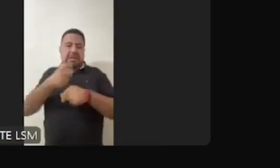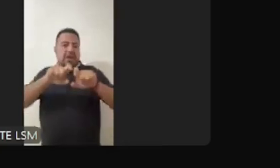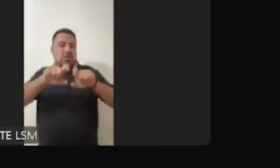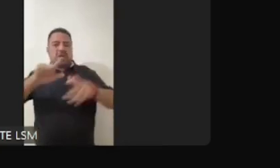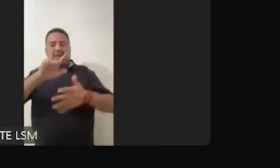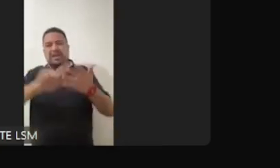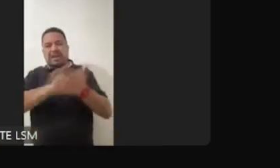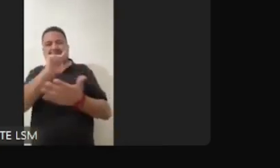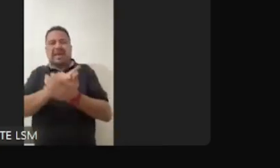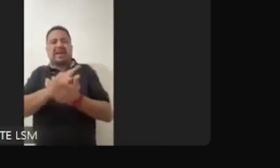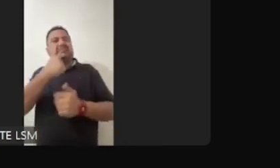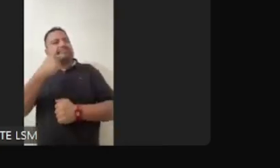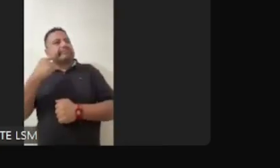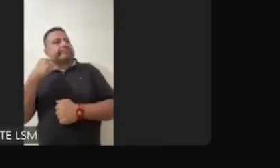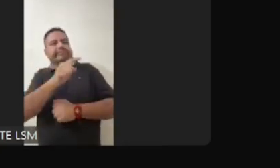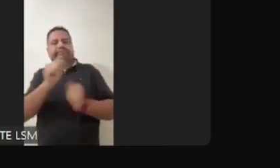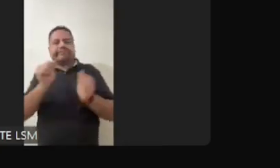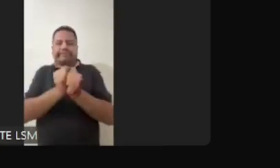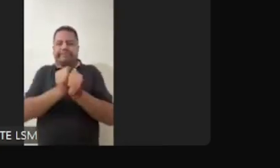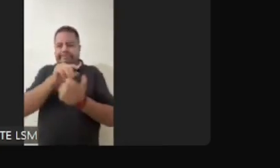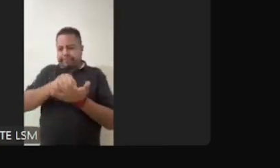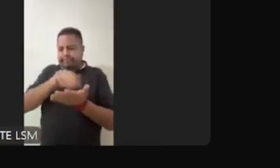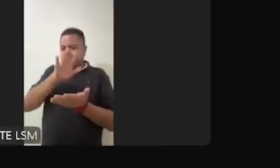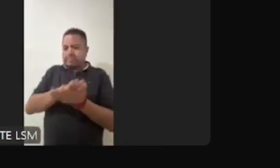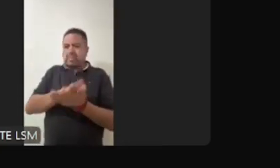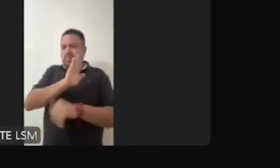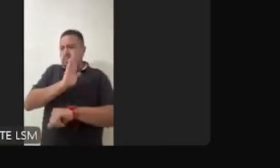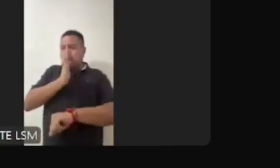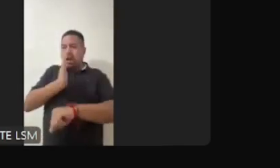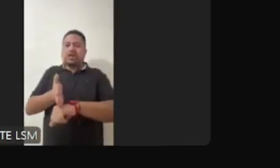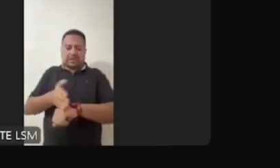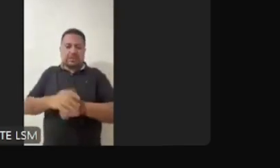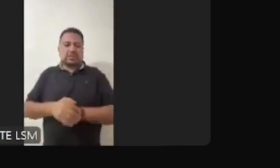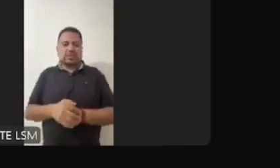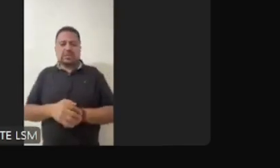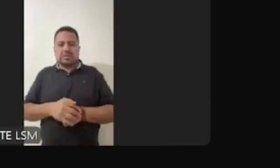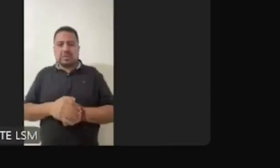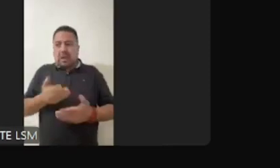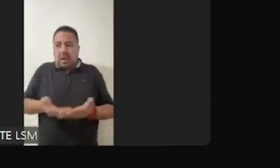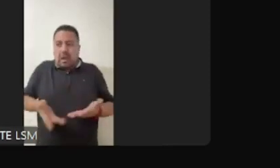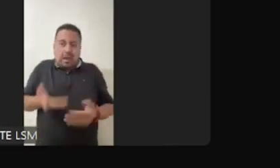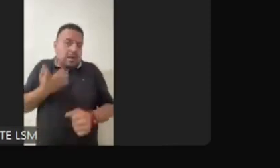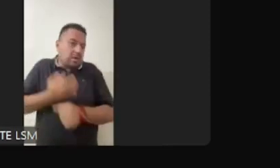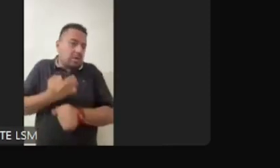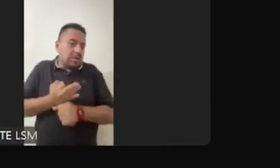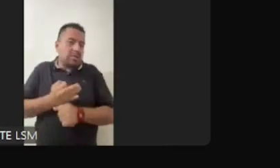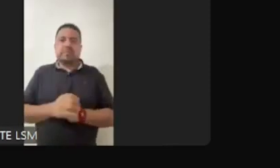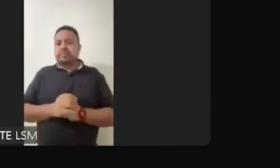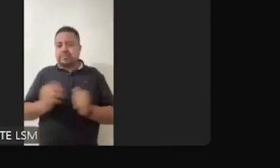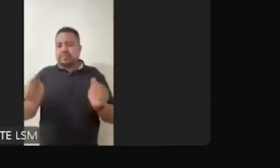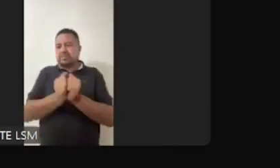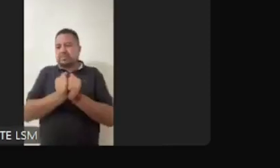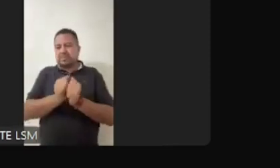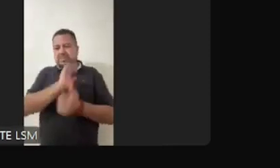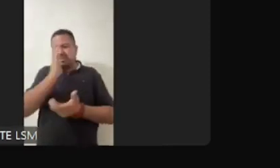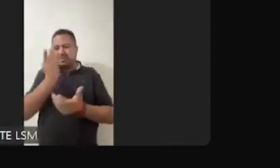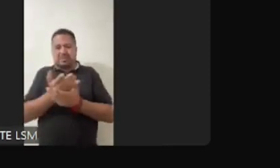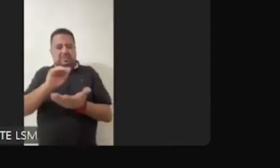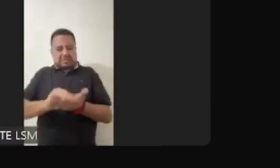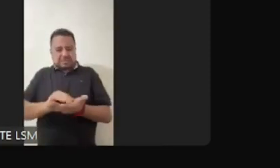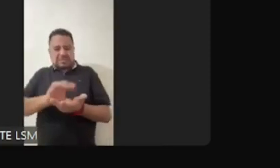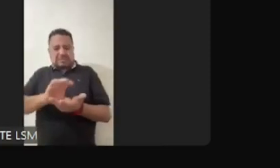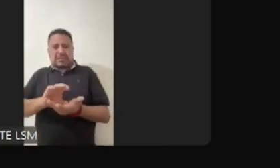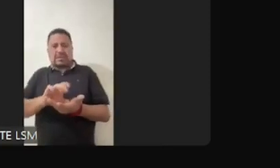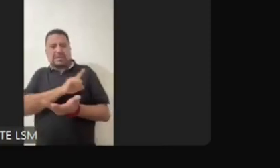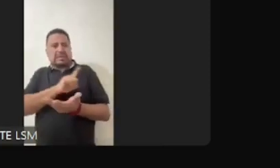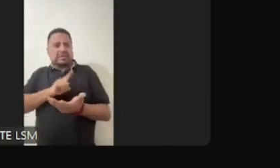la ley de medios de impugnación consistente en una amonestación ahora bien de los autos que obran en el expediente es dable